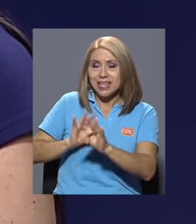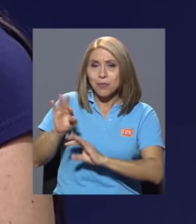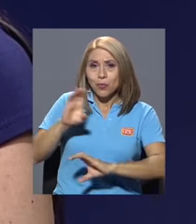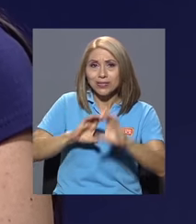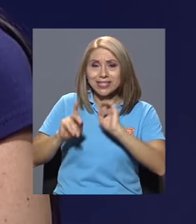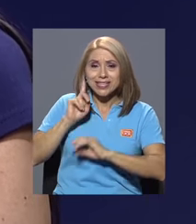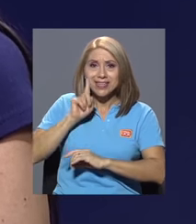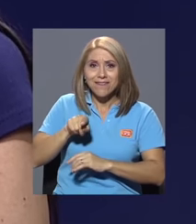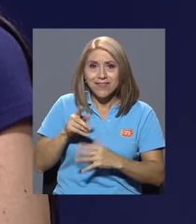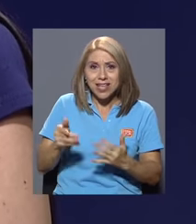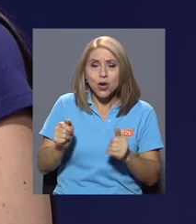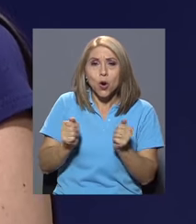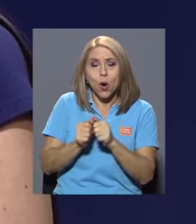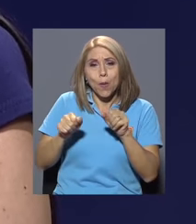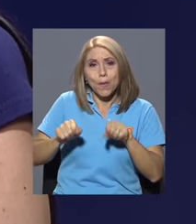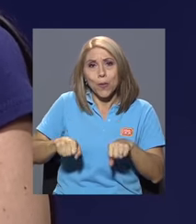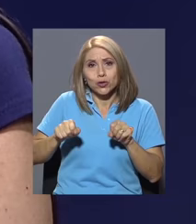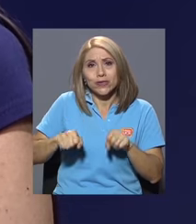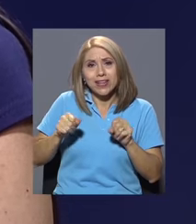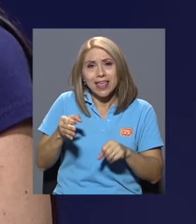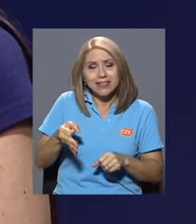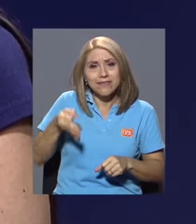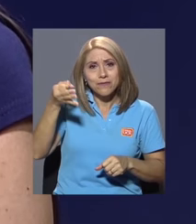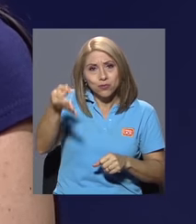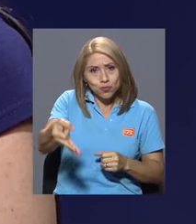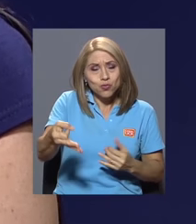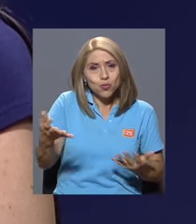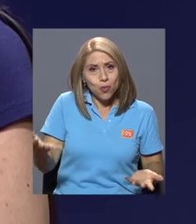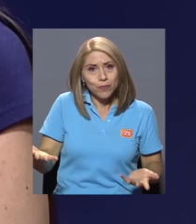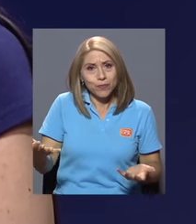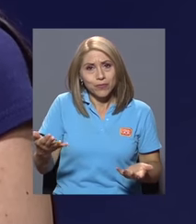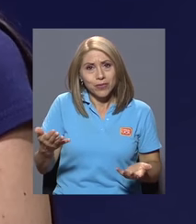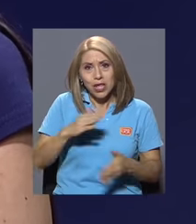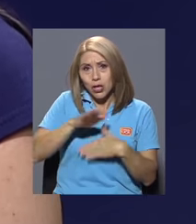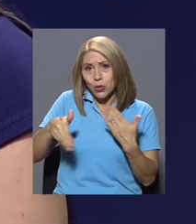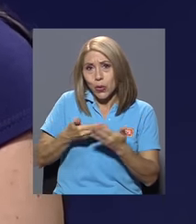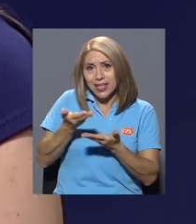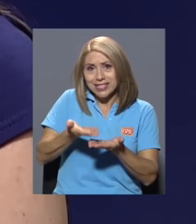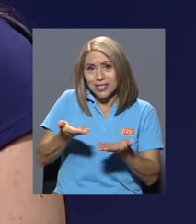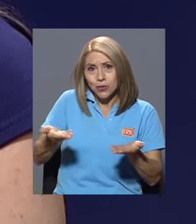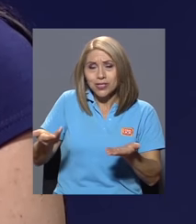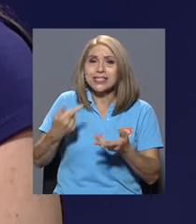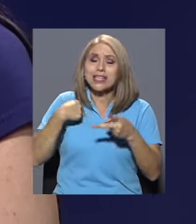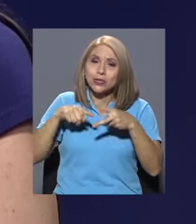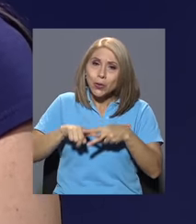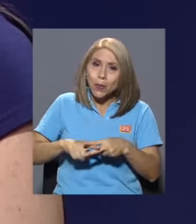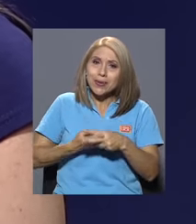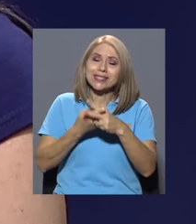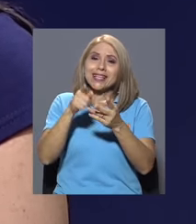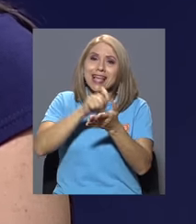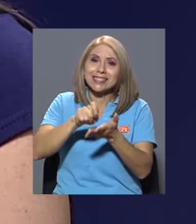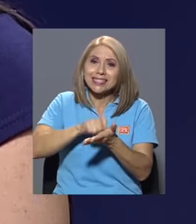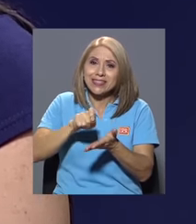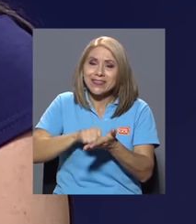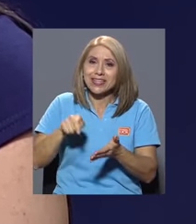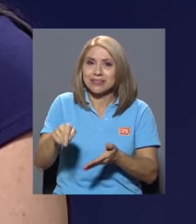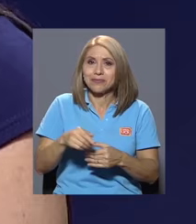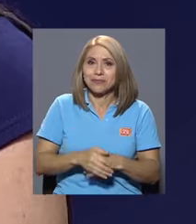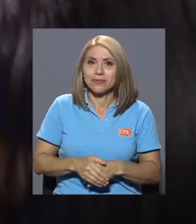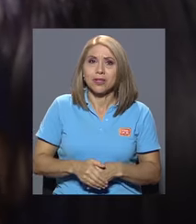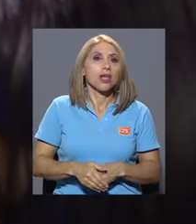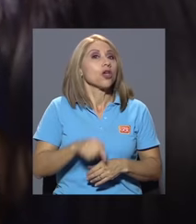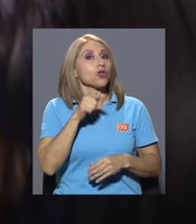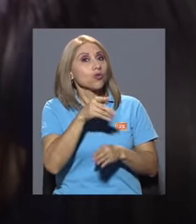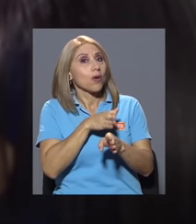historia con posibilidades de futuro y todas esas cosas, y comencé a escribir ese tipo de historias. Ya ¿tu